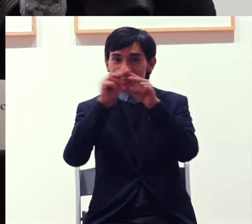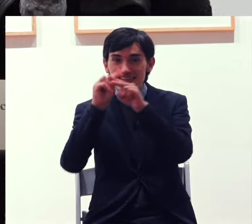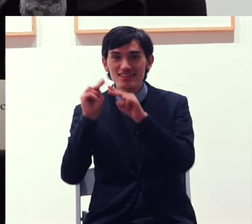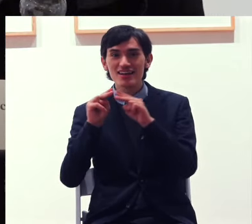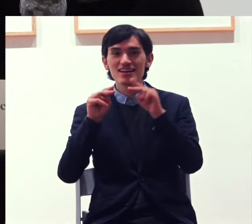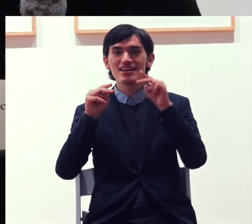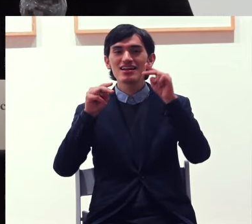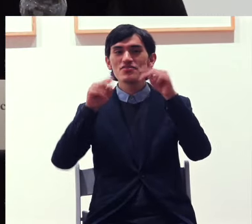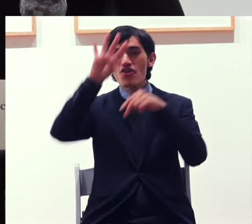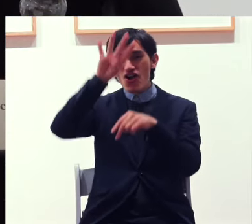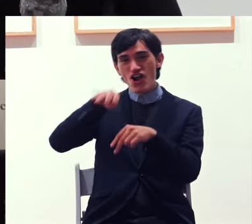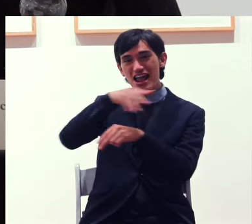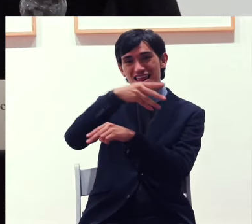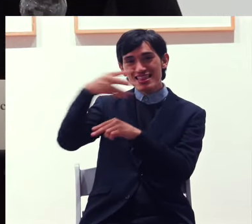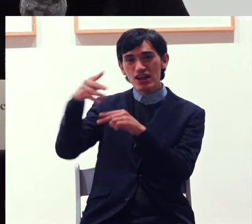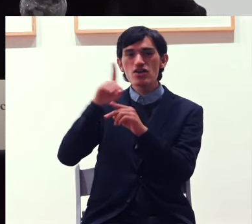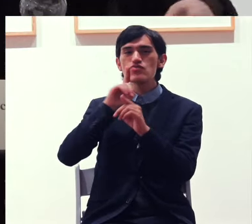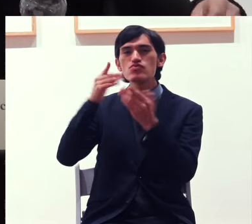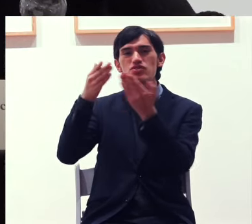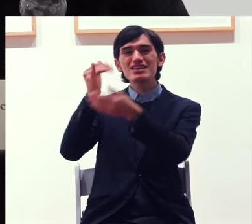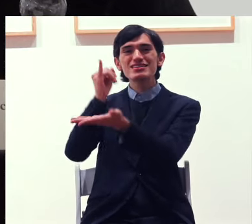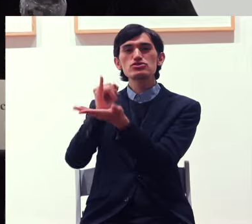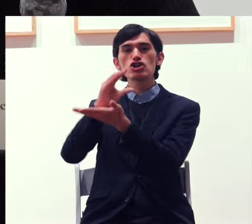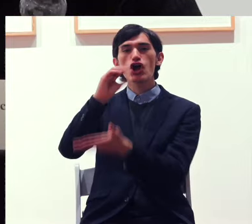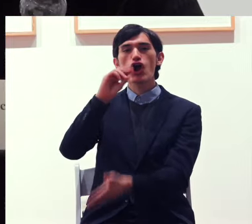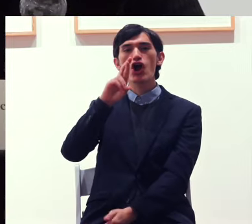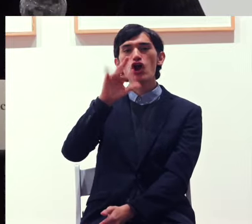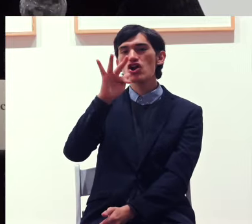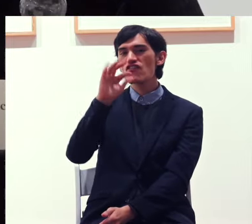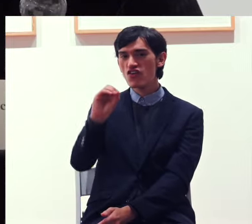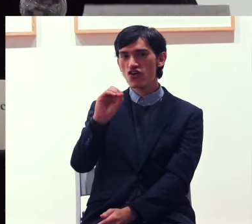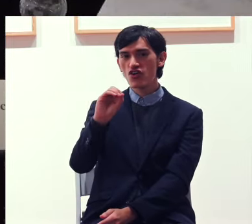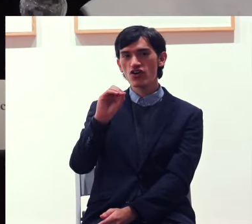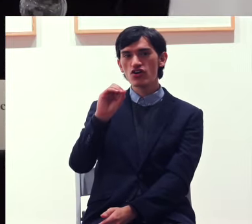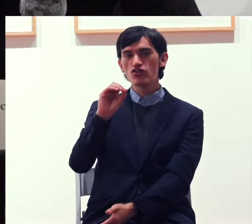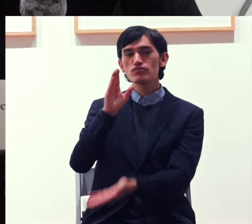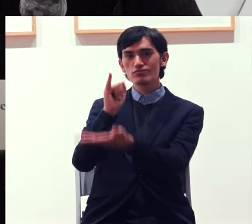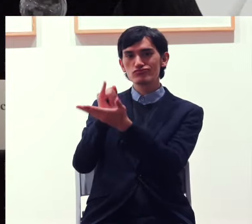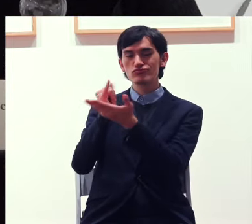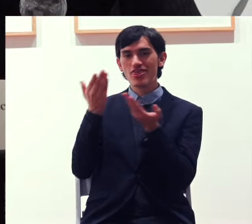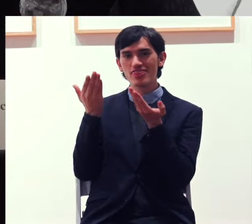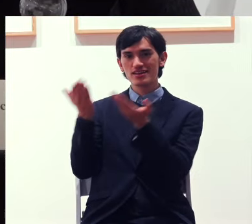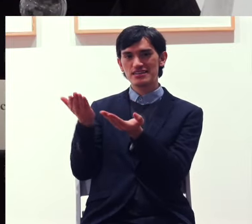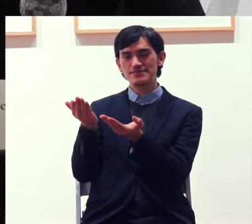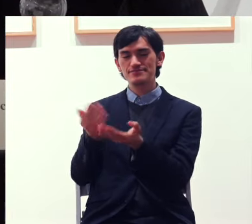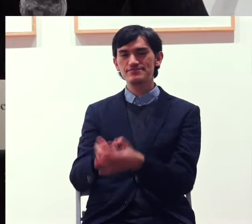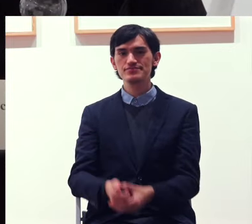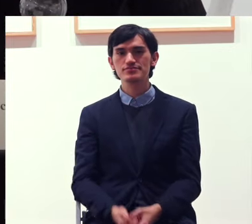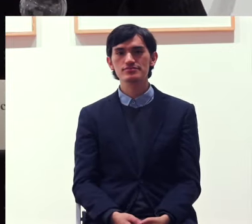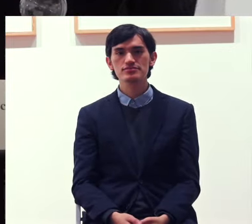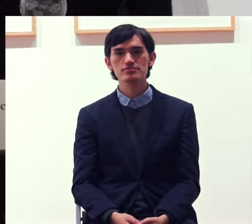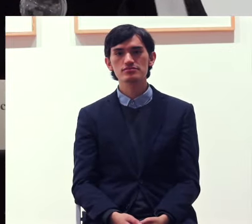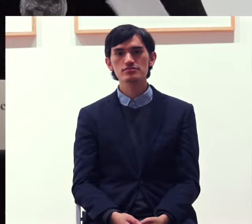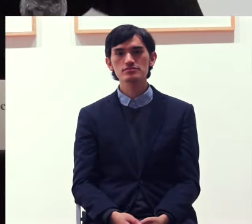Después fueron editadas en un calendario que era para la Corfo, y donde entonces